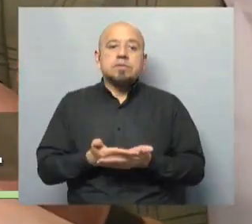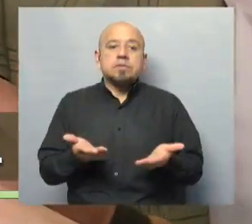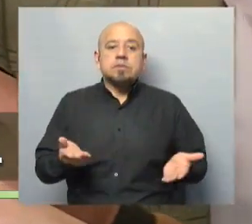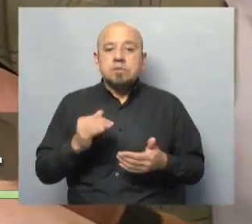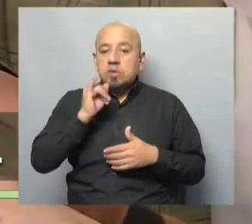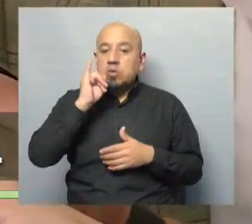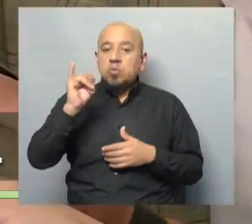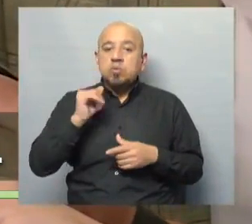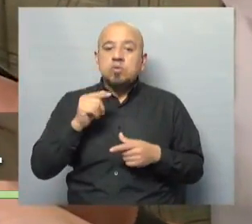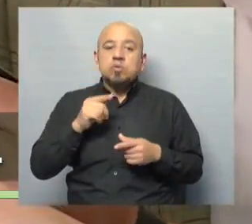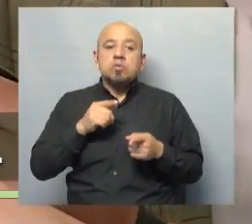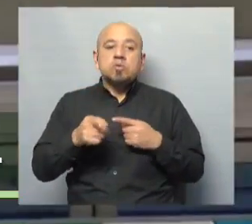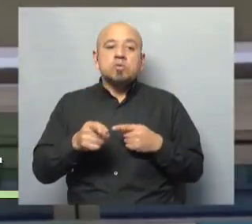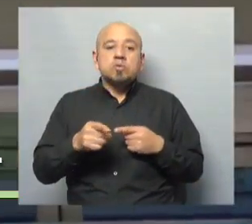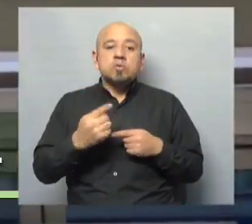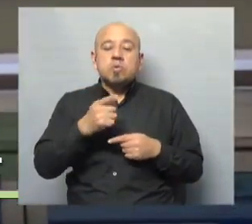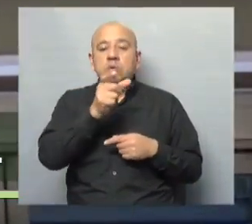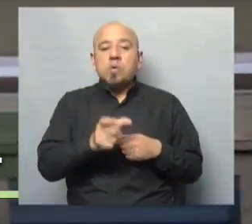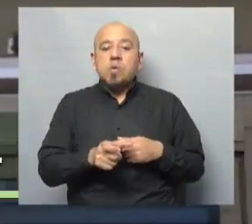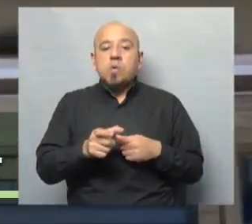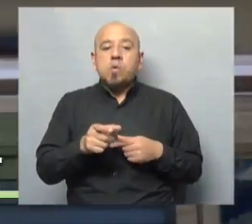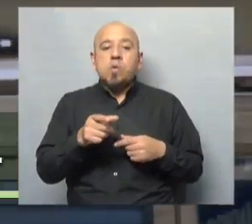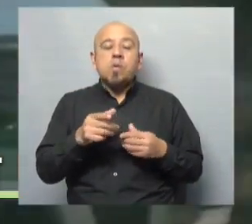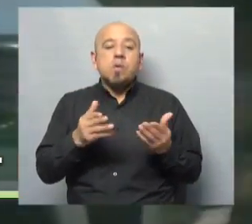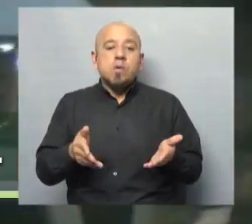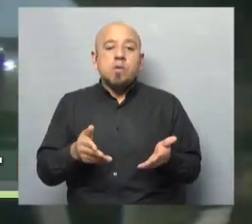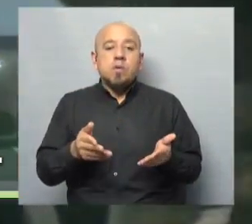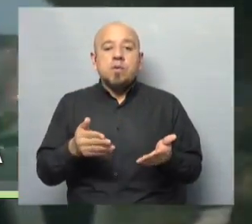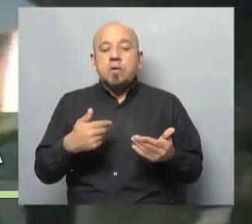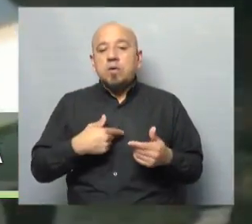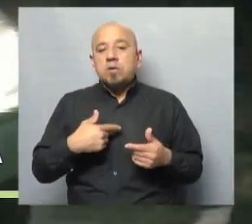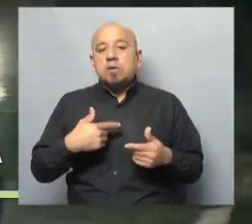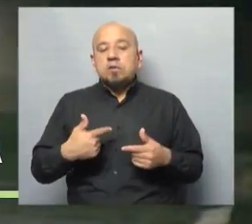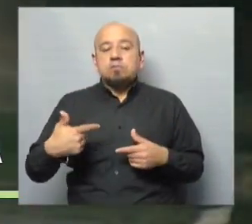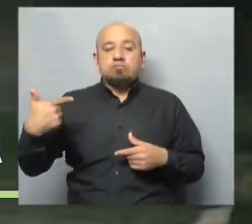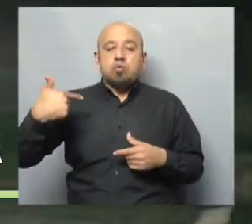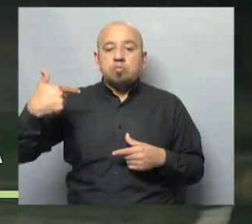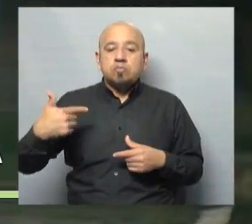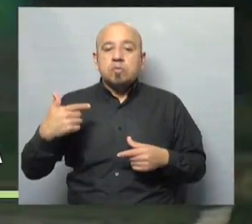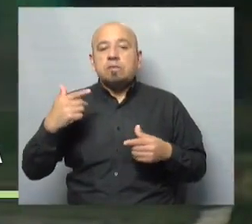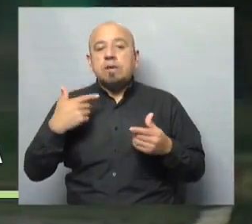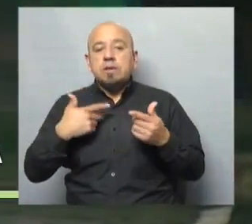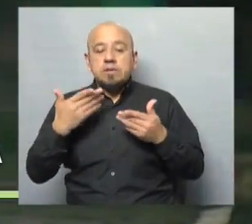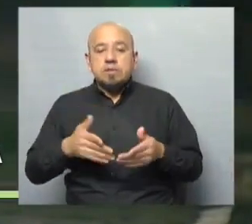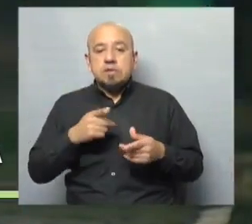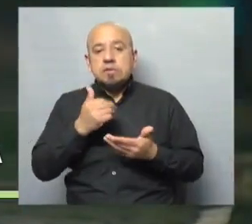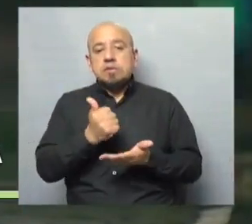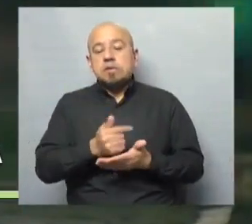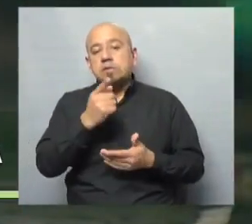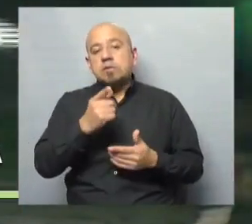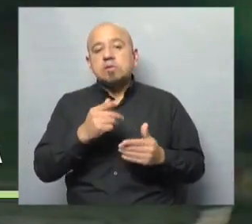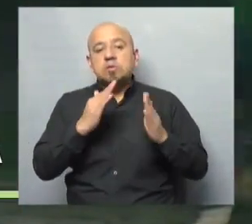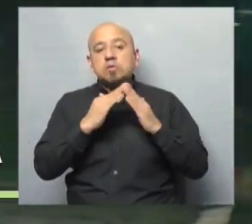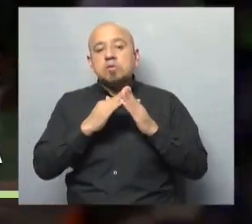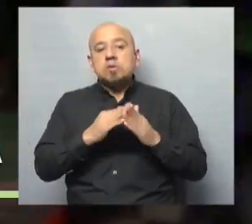referida a la atención de una persona que quedó cuadripléjico tras recibir un impacto de bala mientras estaba en su casa en el balneario